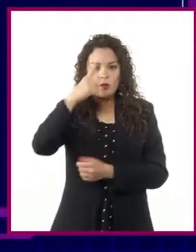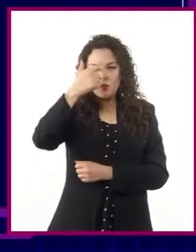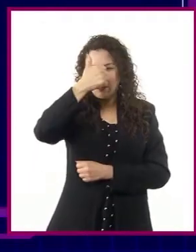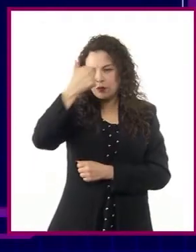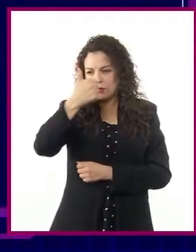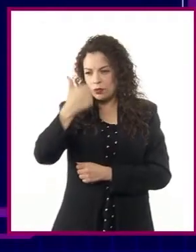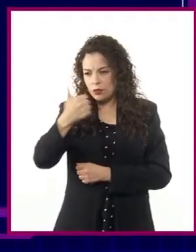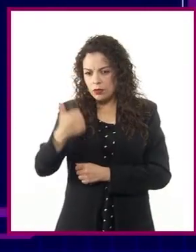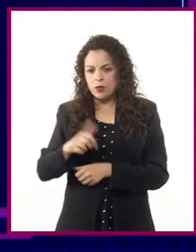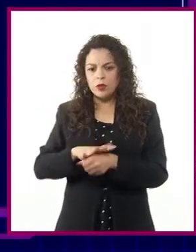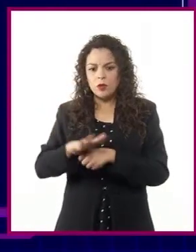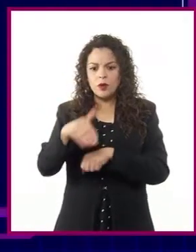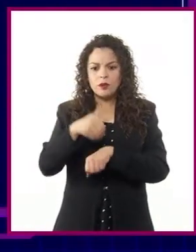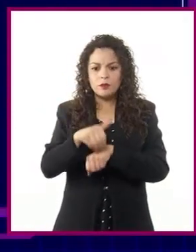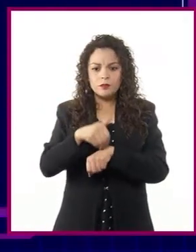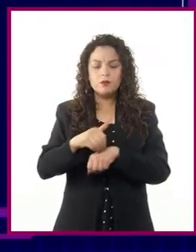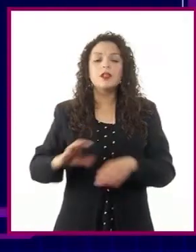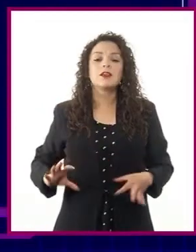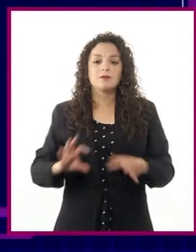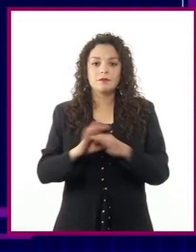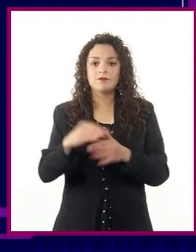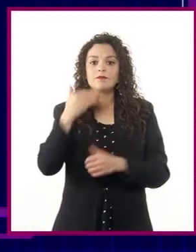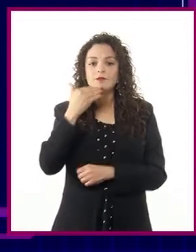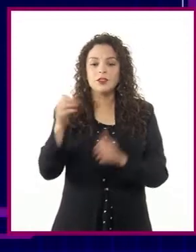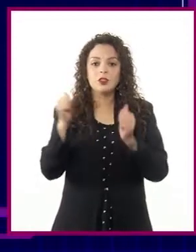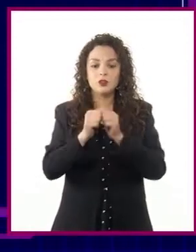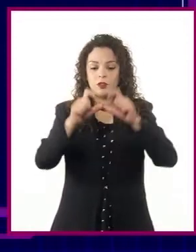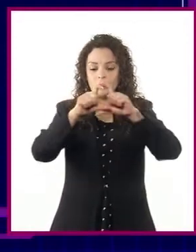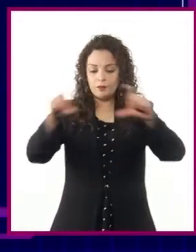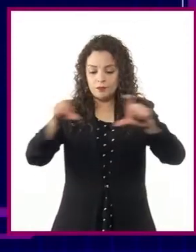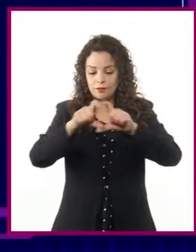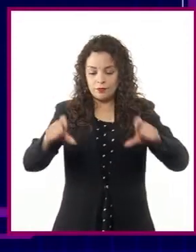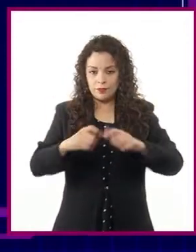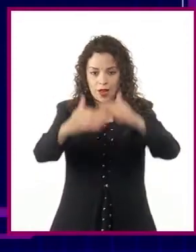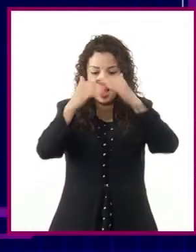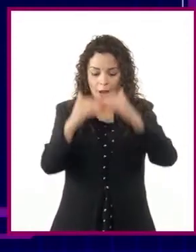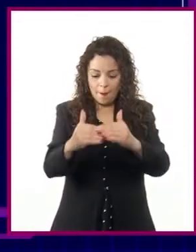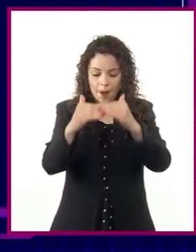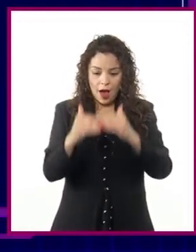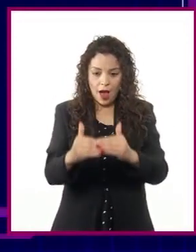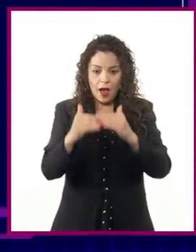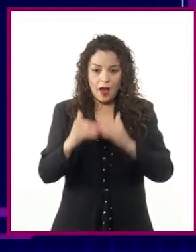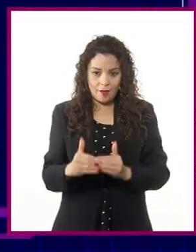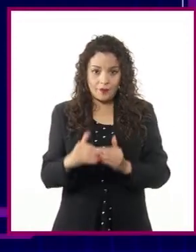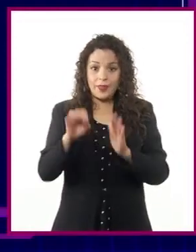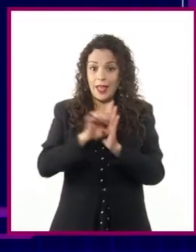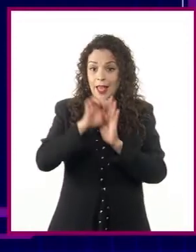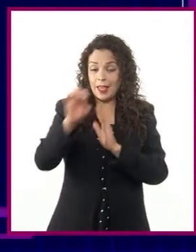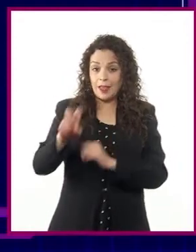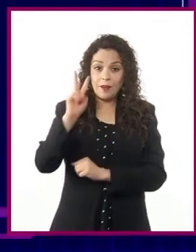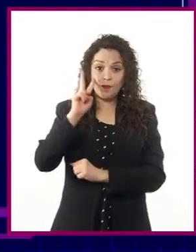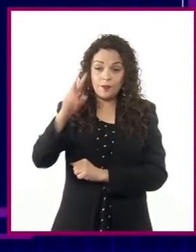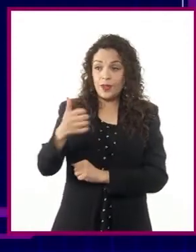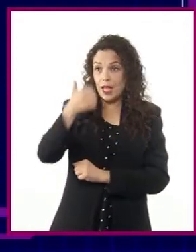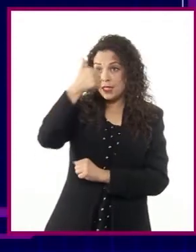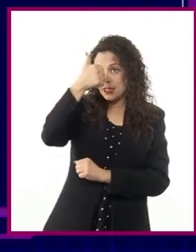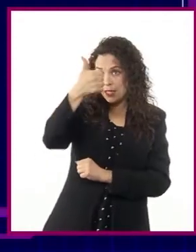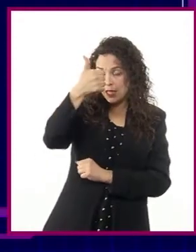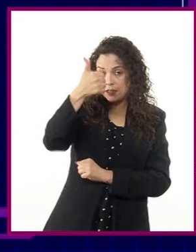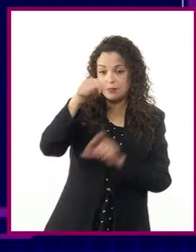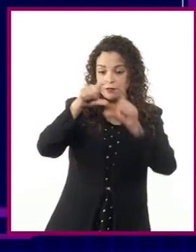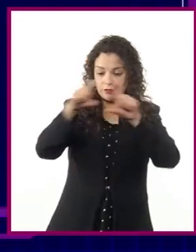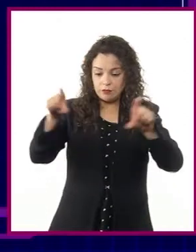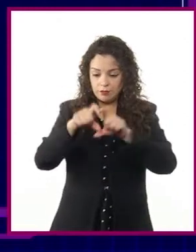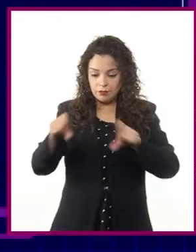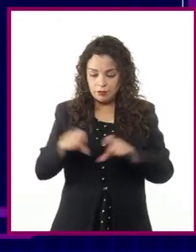de estas cantidades coincide con la distancia que hay entre las filas. Por ejemplo, hay 6 filas de distancia entre miligramos